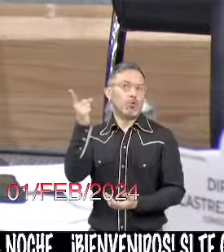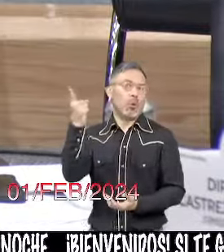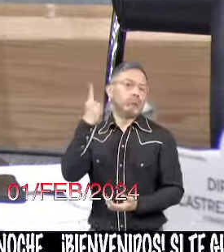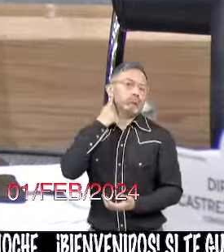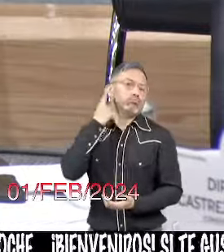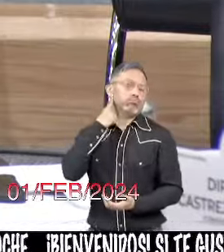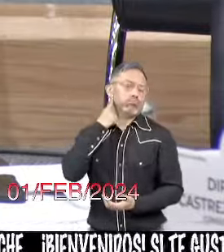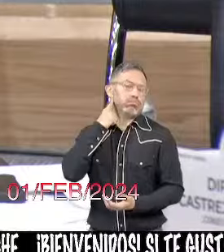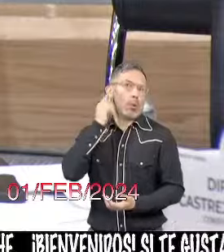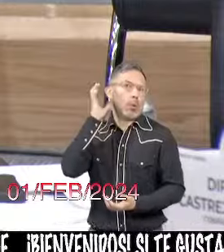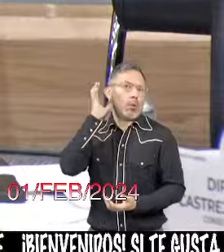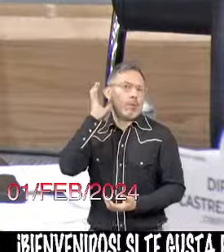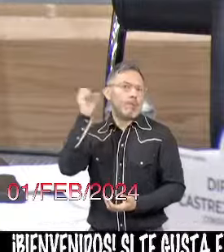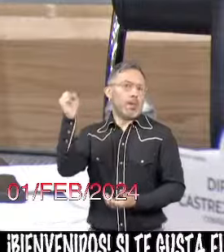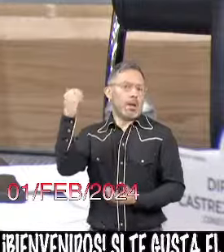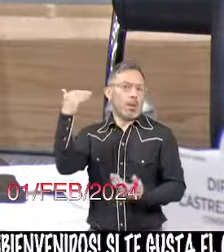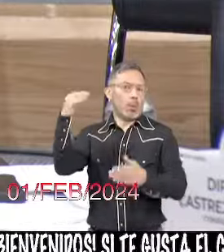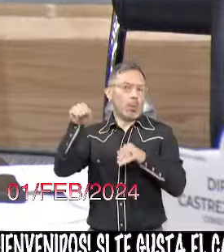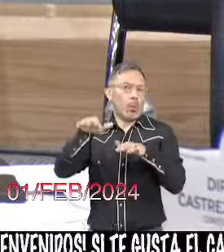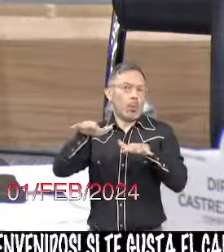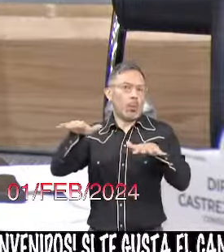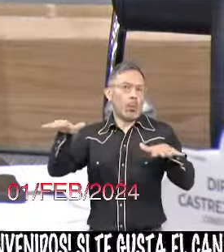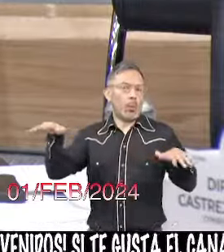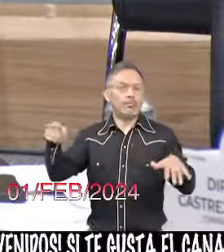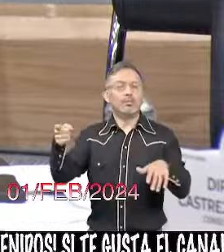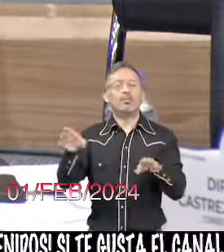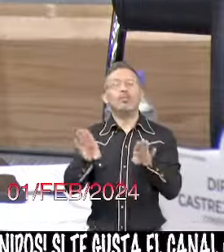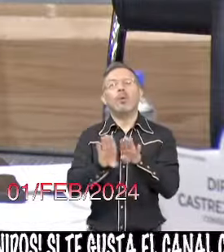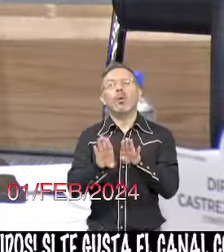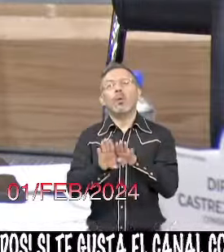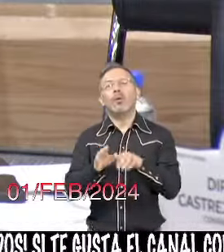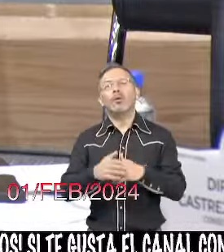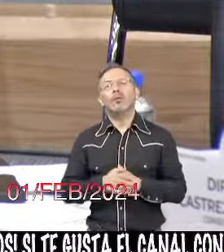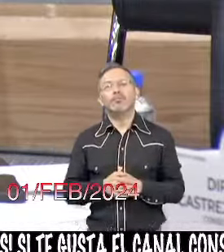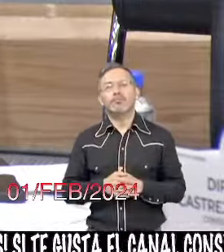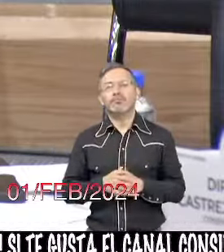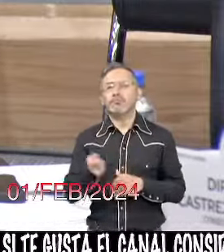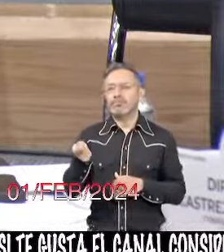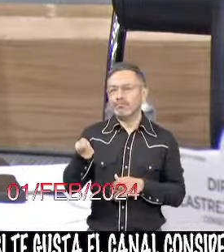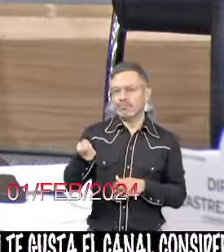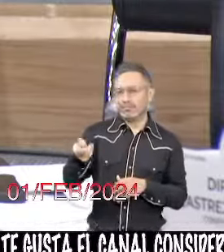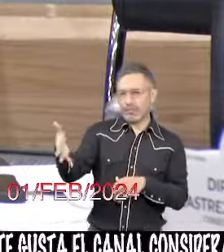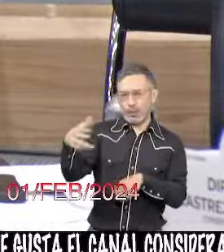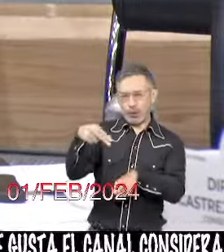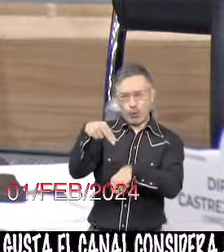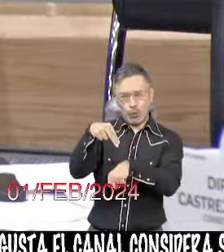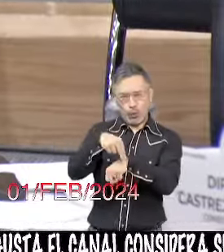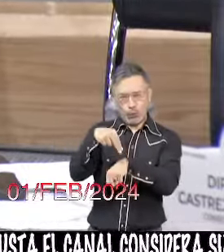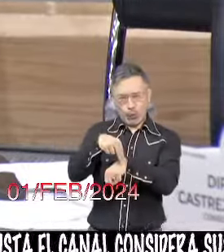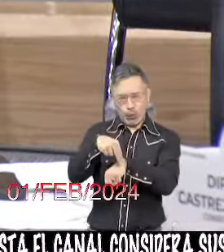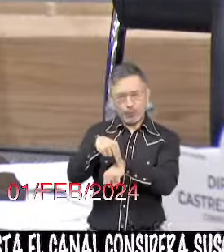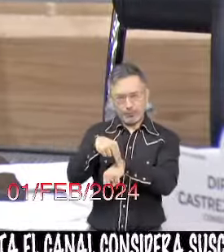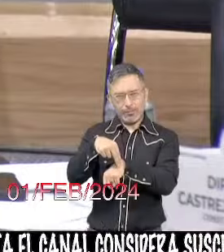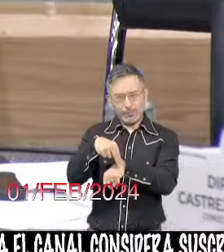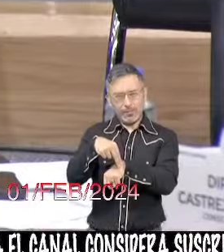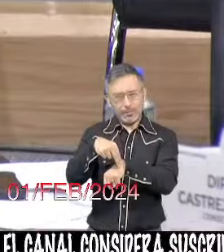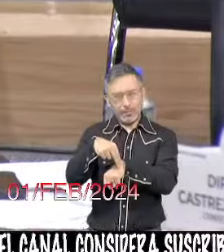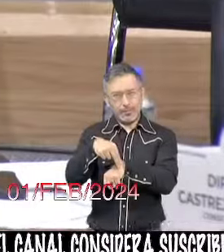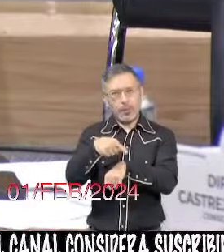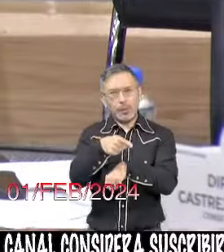ser el doctor que atiende de manera oportuna e inmediata